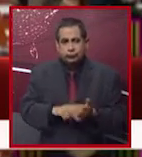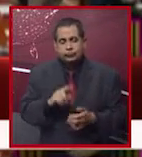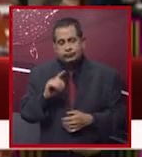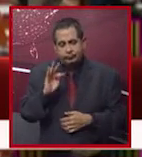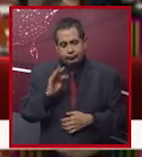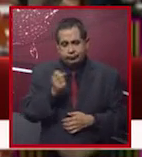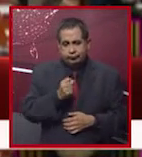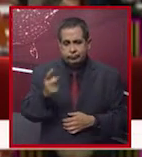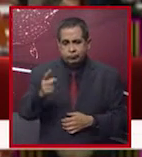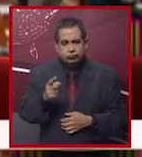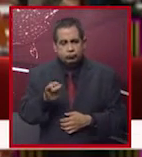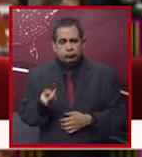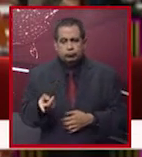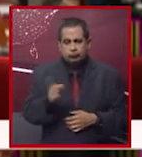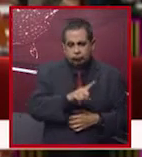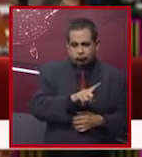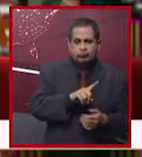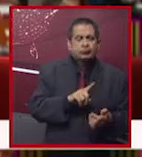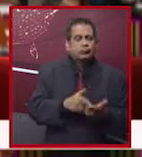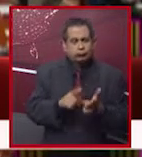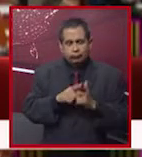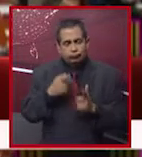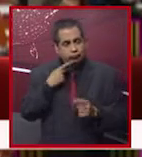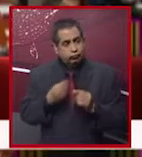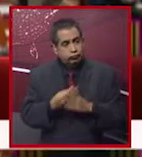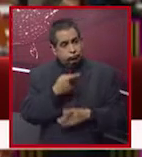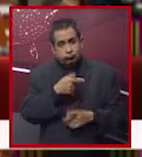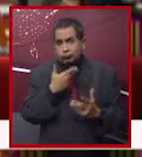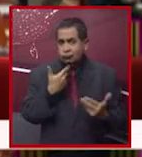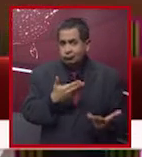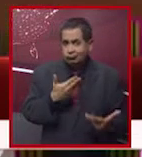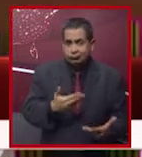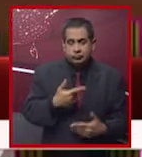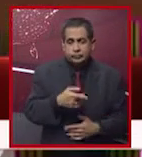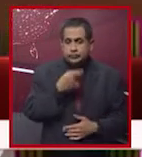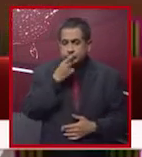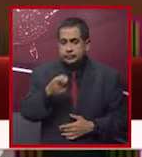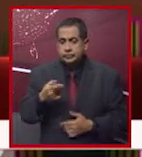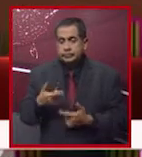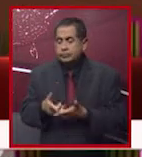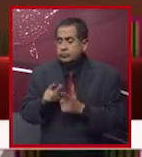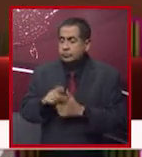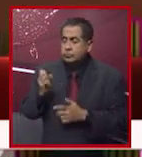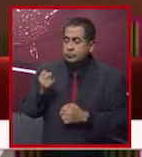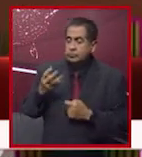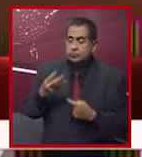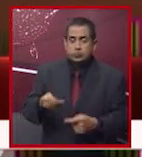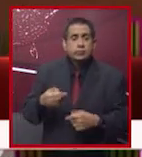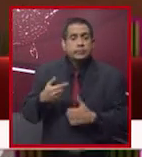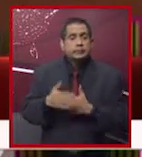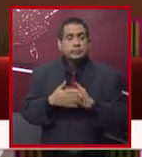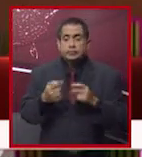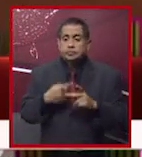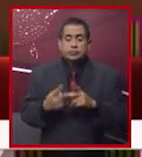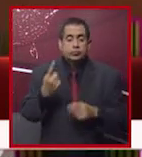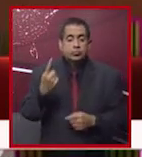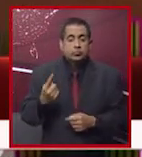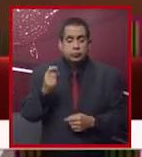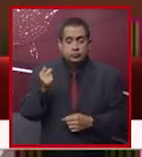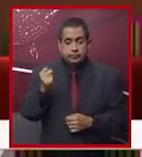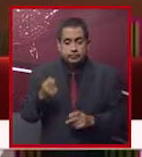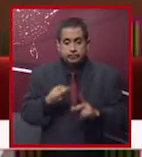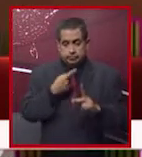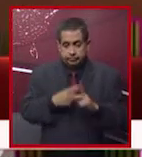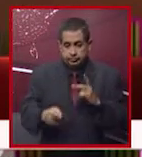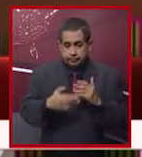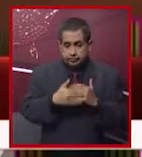alguna alternancia en la elección y adelantaron que la 64ª legislatura, que comienza el próximo 1 de septiembre, tendrá